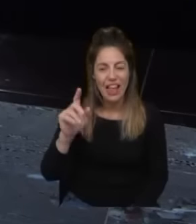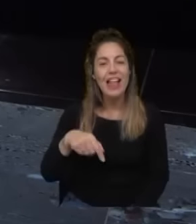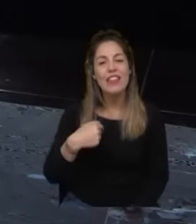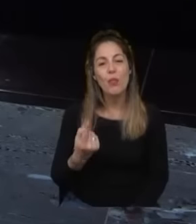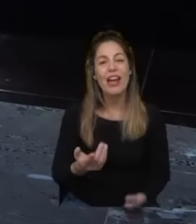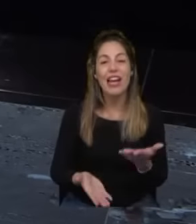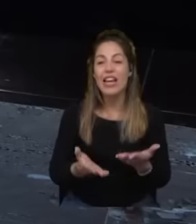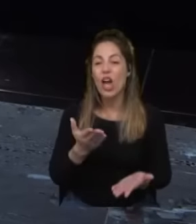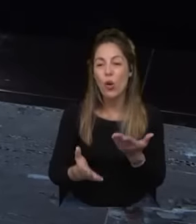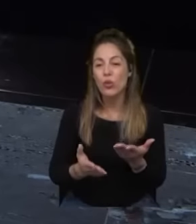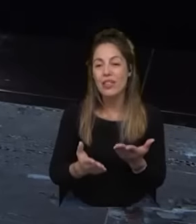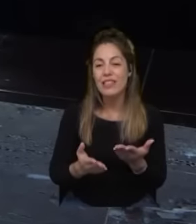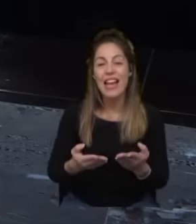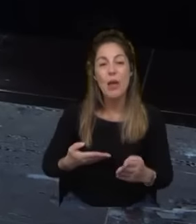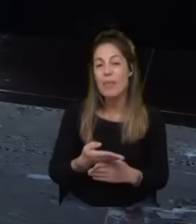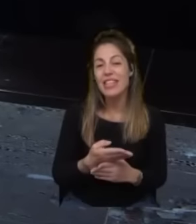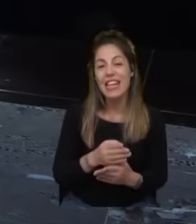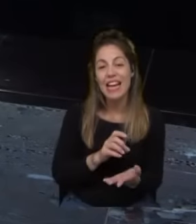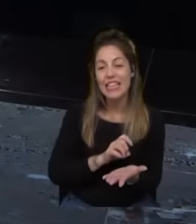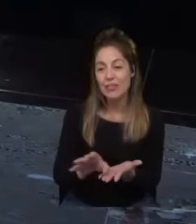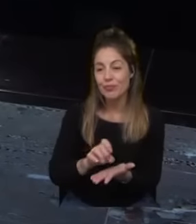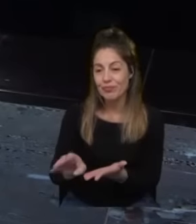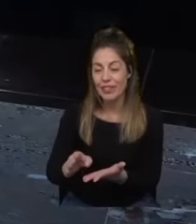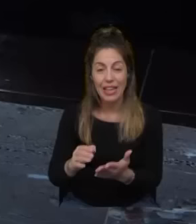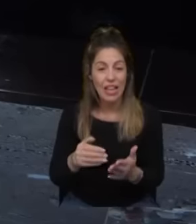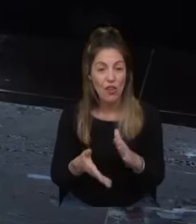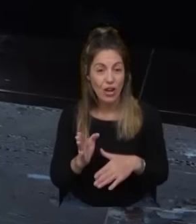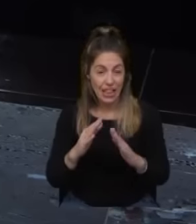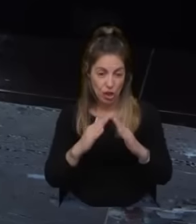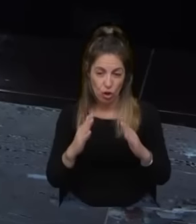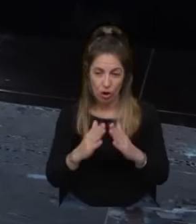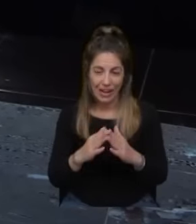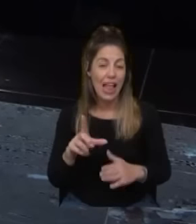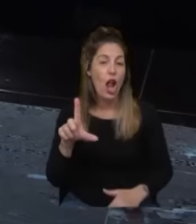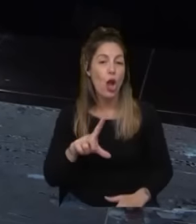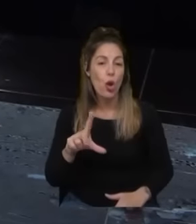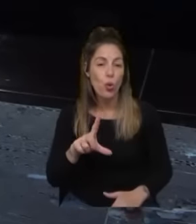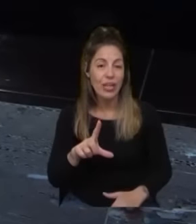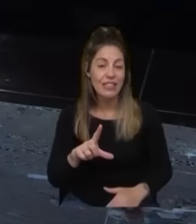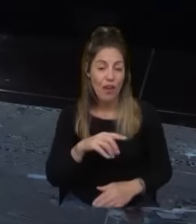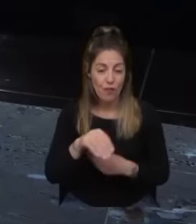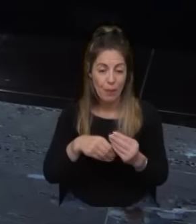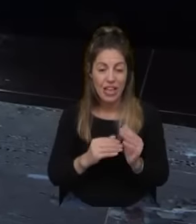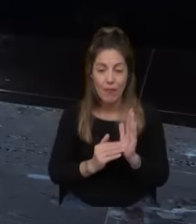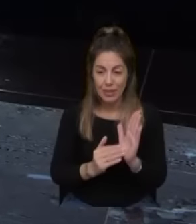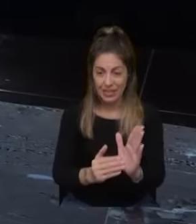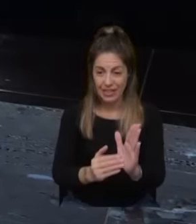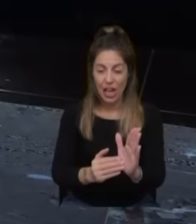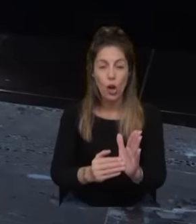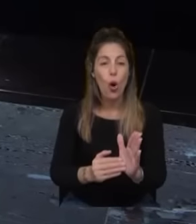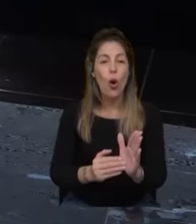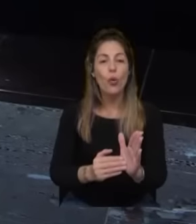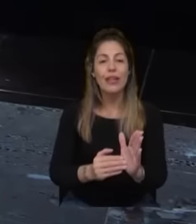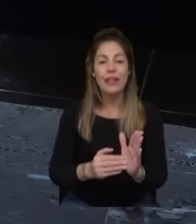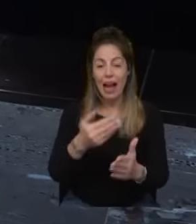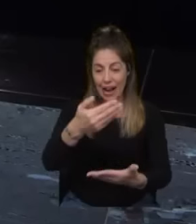que la justicia los intimara a desalojar sus hogares. Este lunes las familias van a presentar una carta al Ministerio de Vivienda